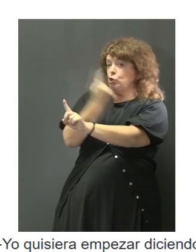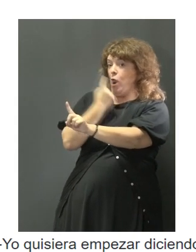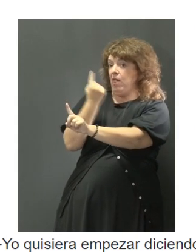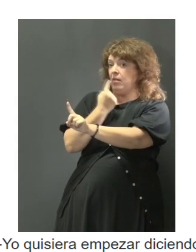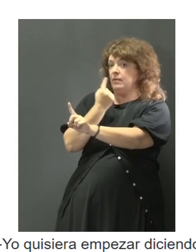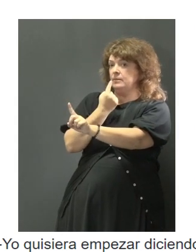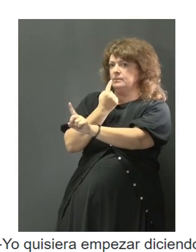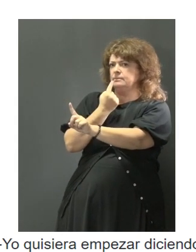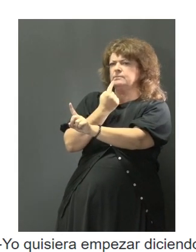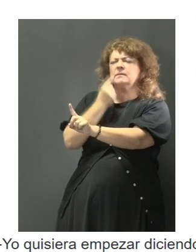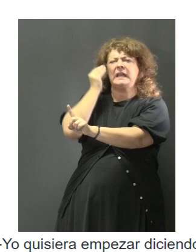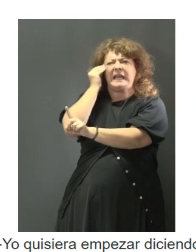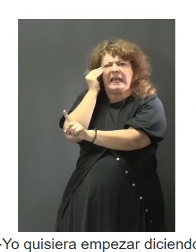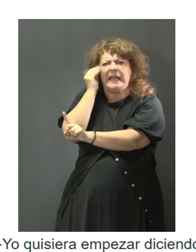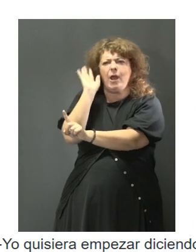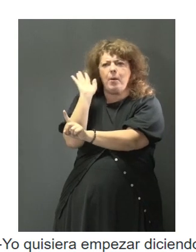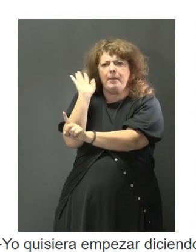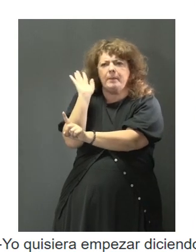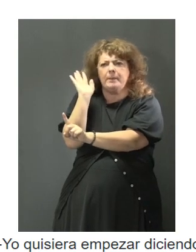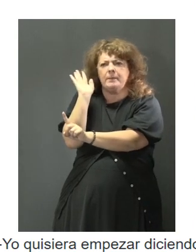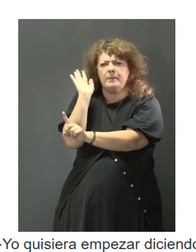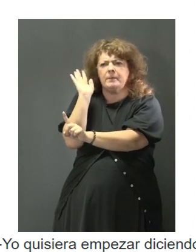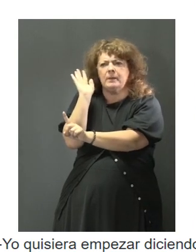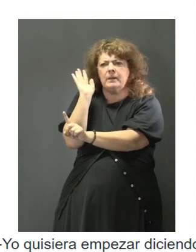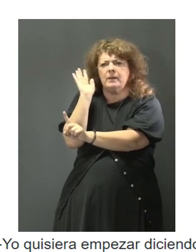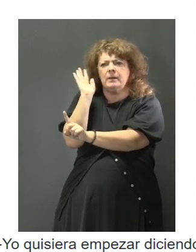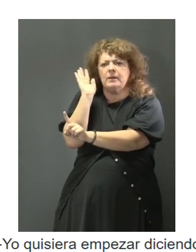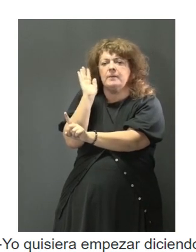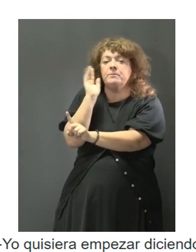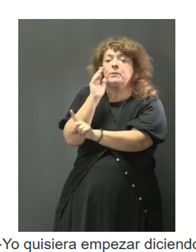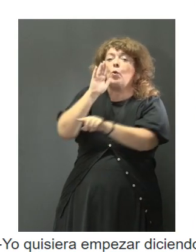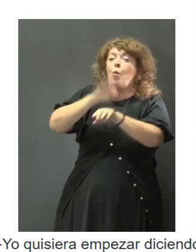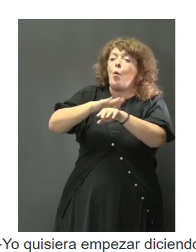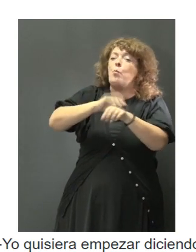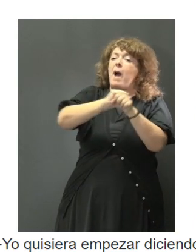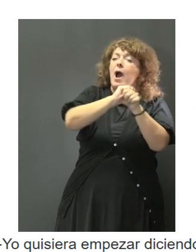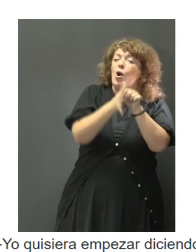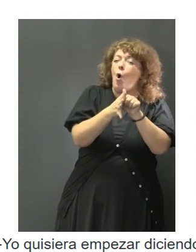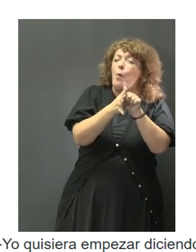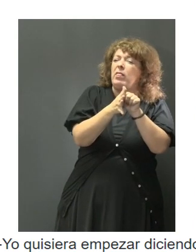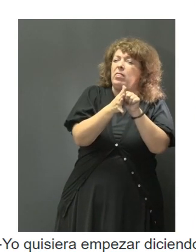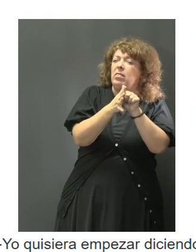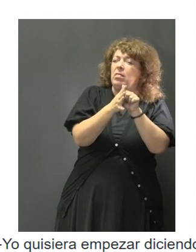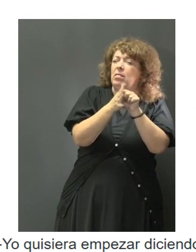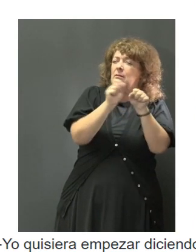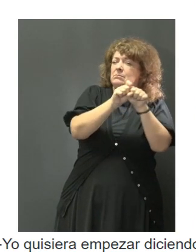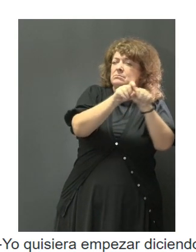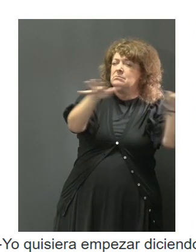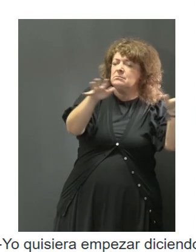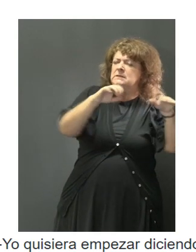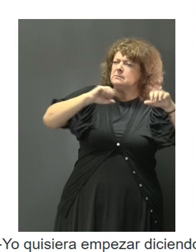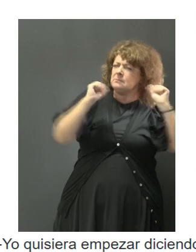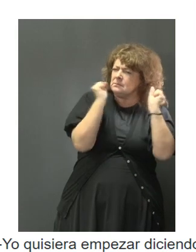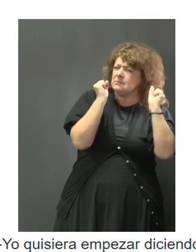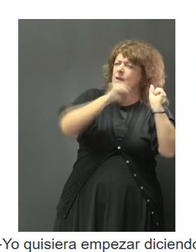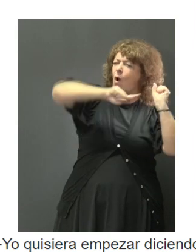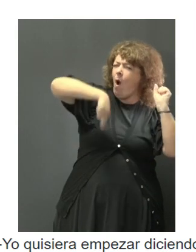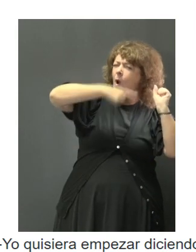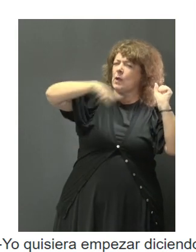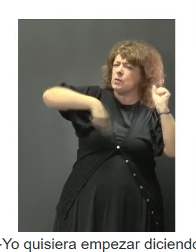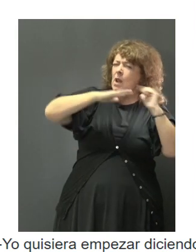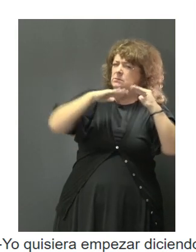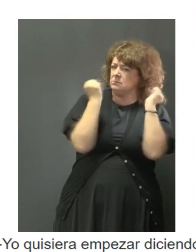negativa, creo que a raíz del COVID-19 y el haber estado en casa tanto